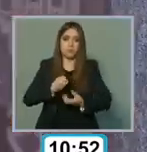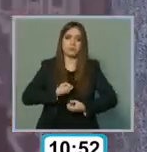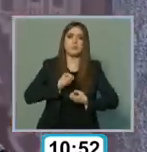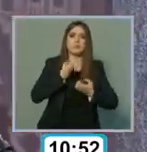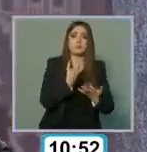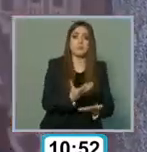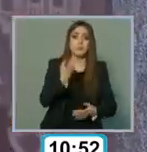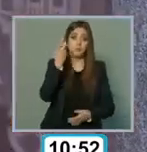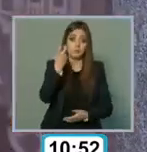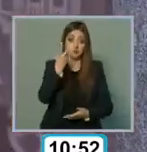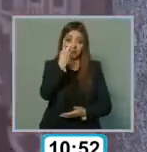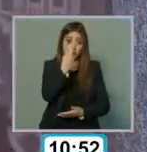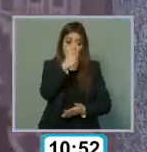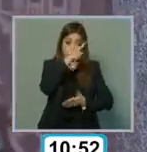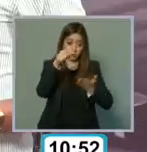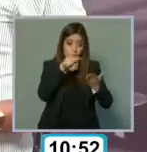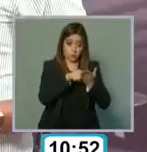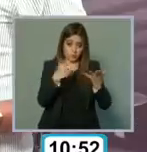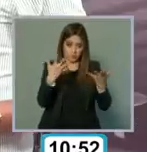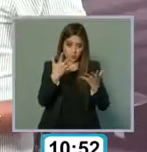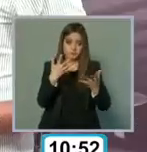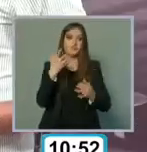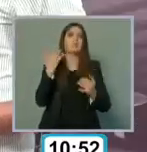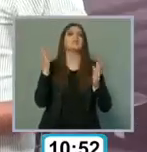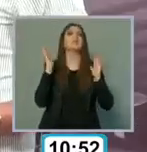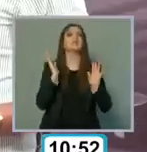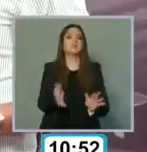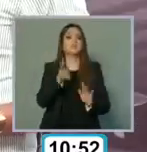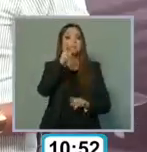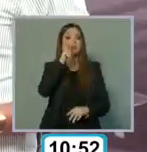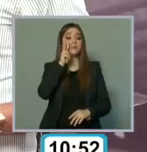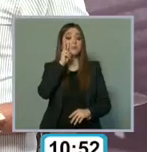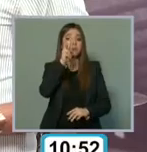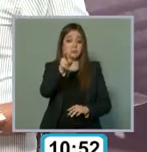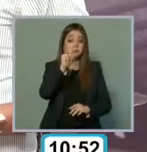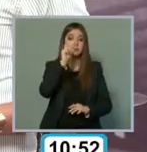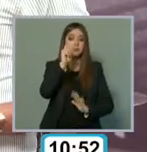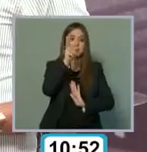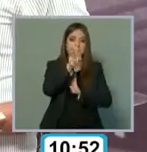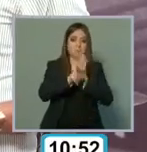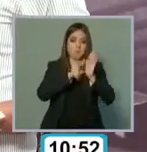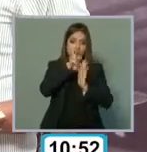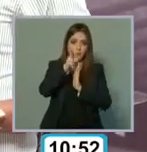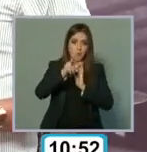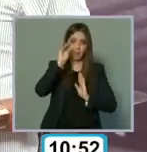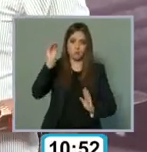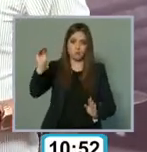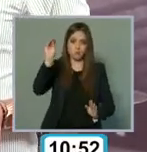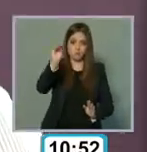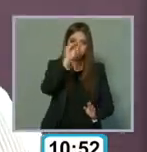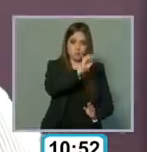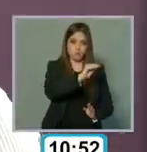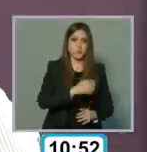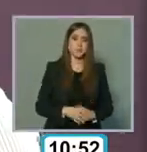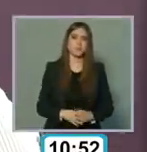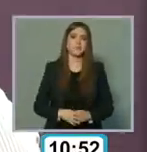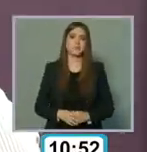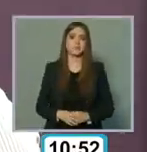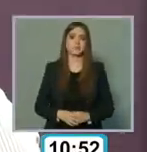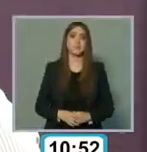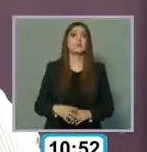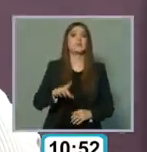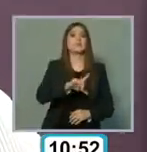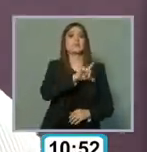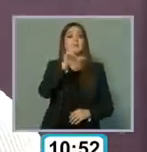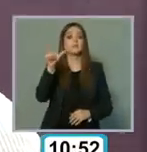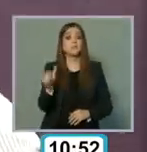esas dos locaciones lo hicimos. Está ya en redes sociales y está en canales de videos también ahí ya rotando, ¿no? Muy bien. Bueno, ahorita vamos a platicar